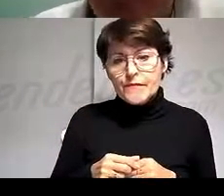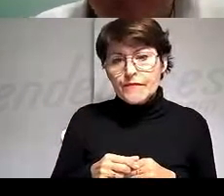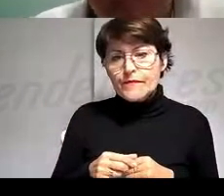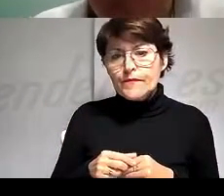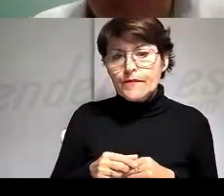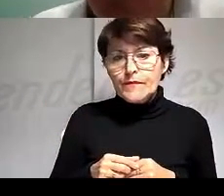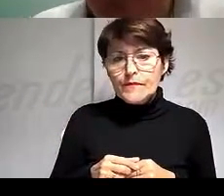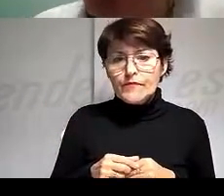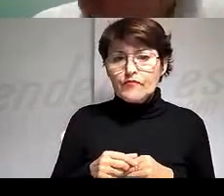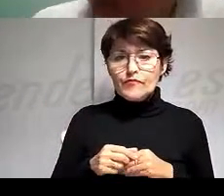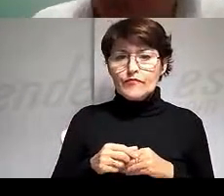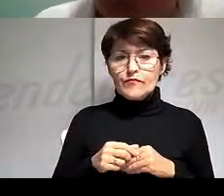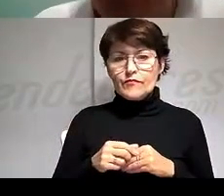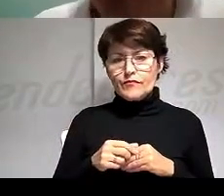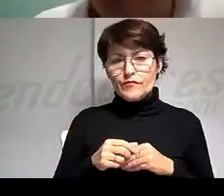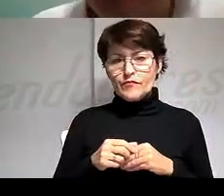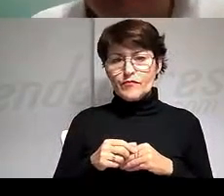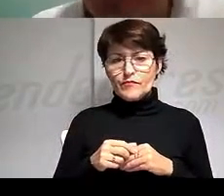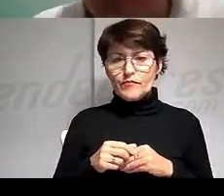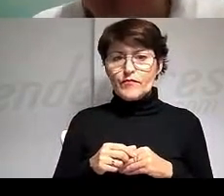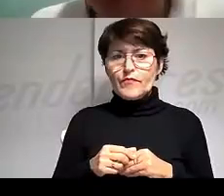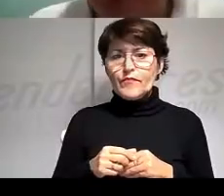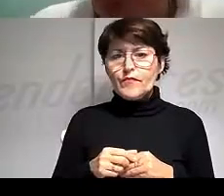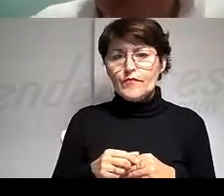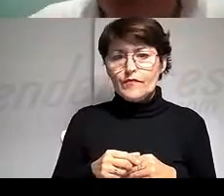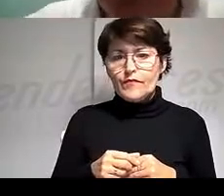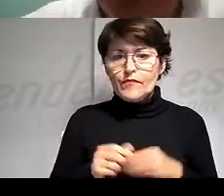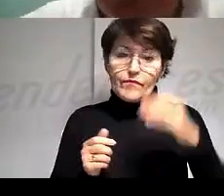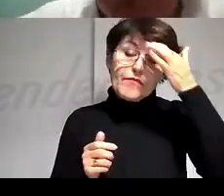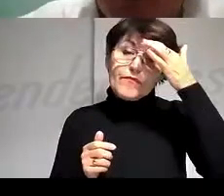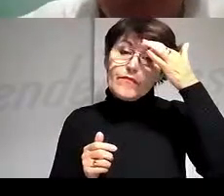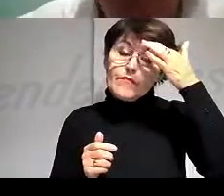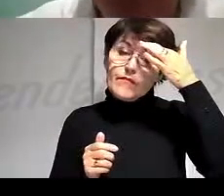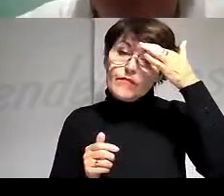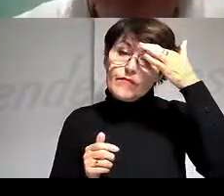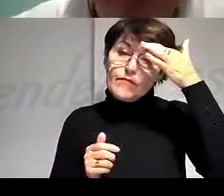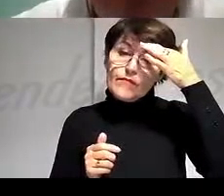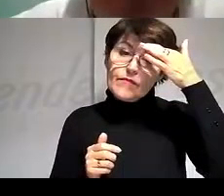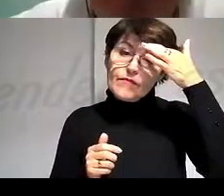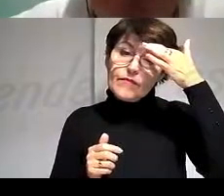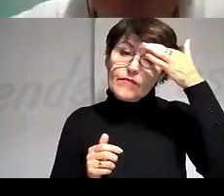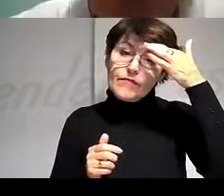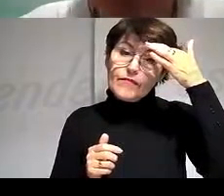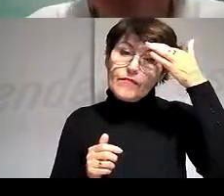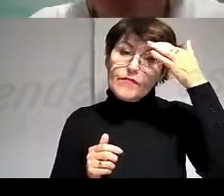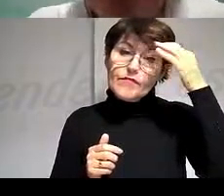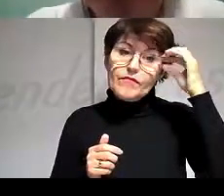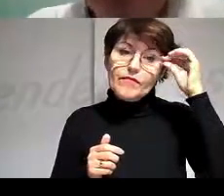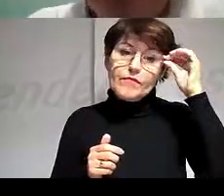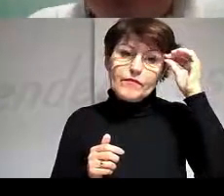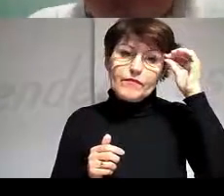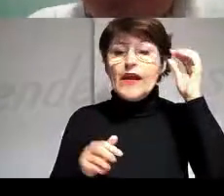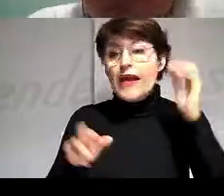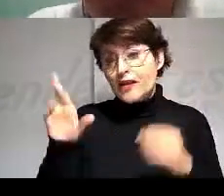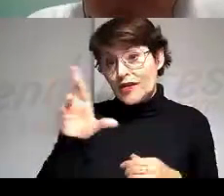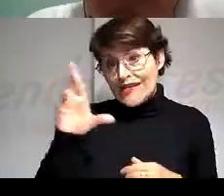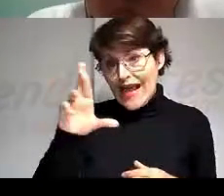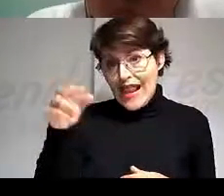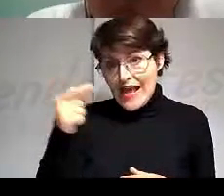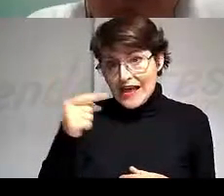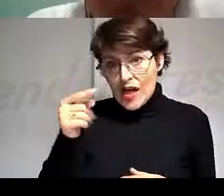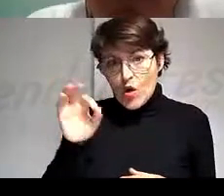a base de los hidratos de carbono, pues es un ambiente oxidado que hemos de compensar con antioxidantes. Vale, pues en el RGO, después